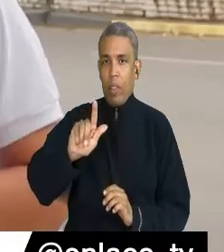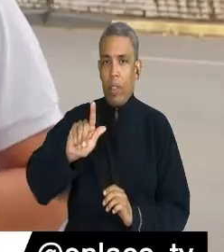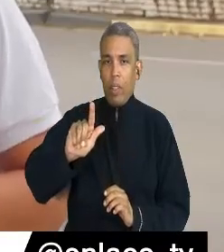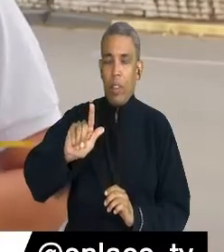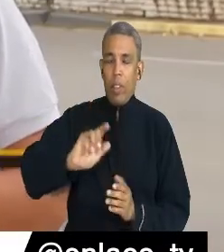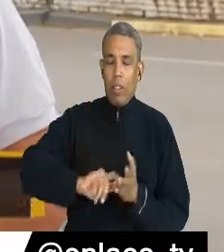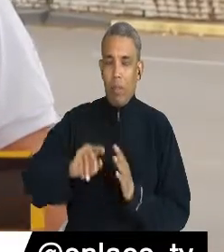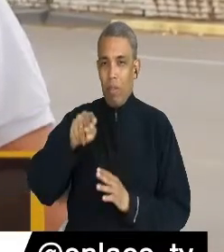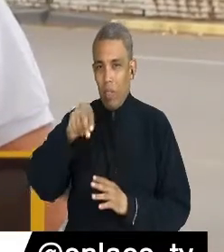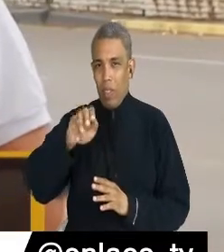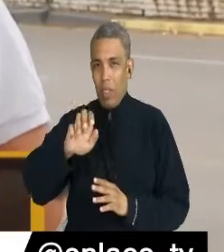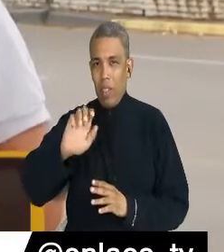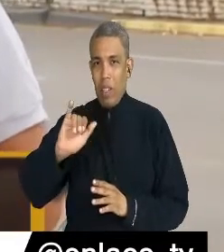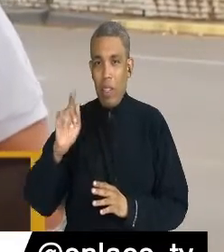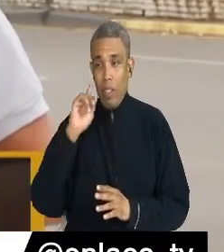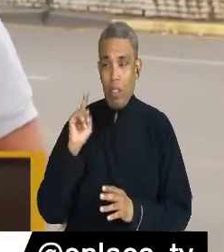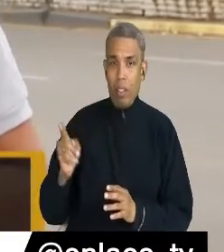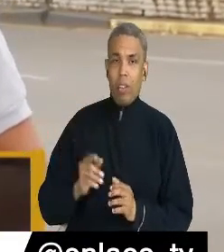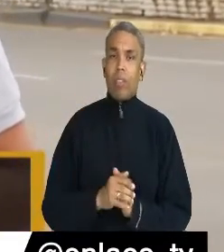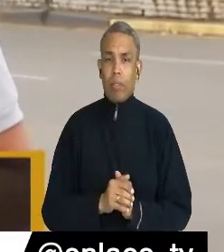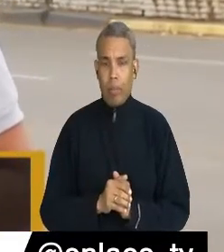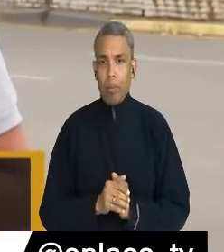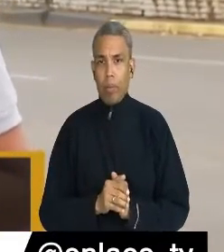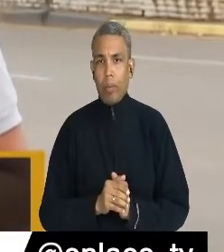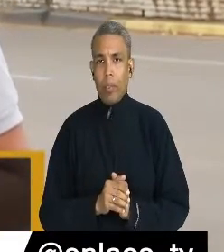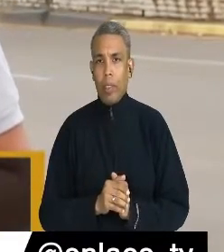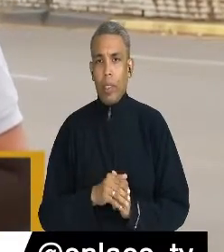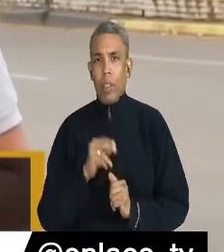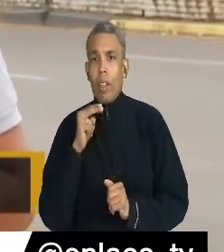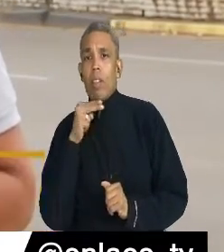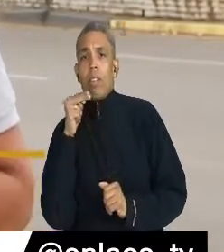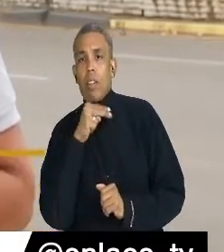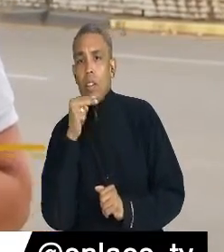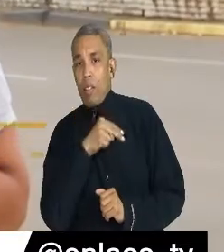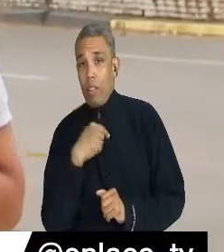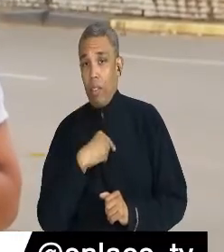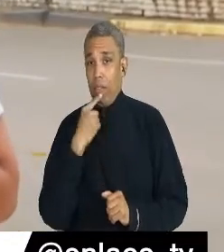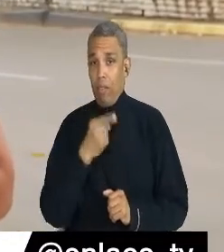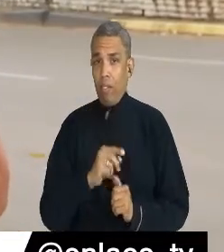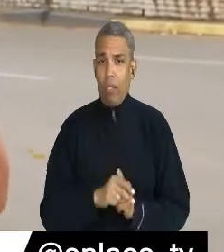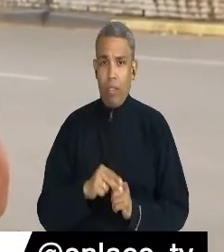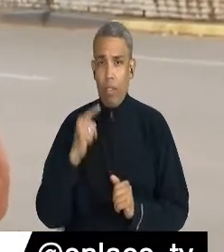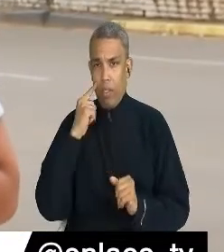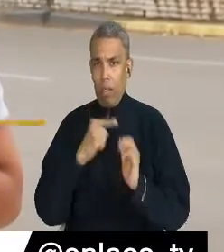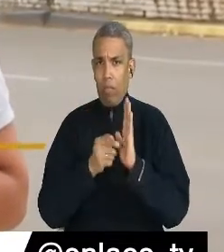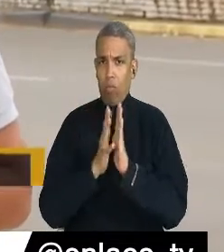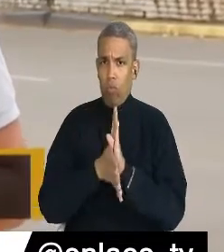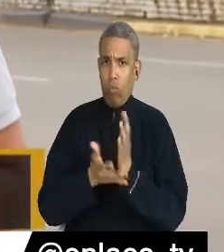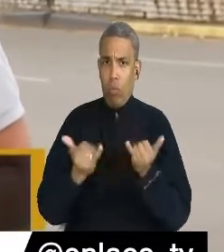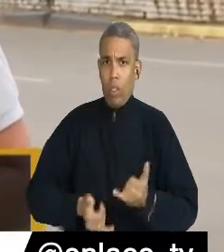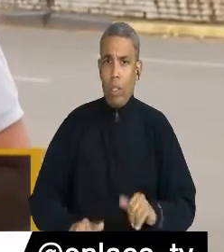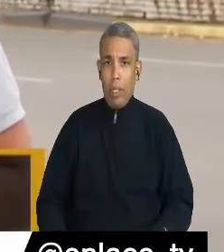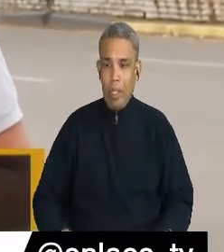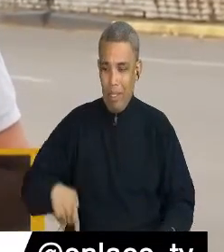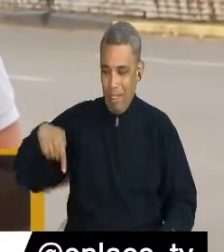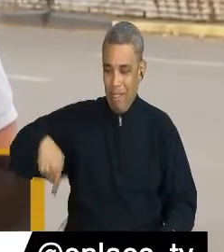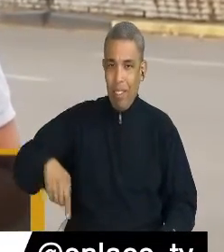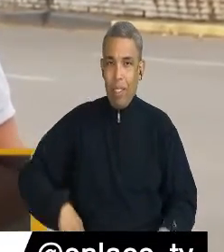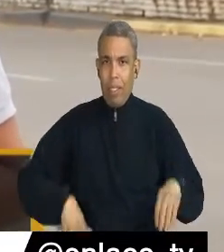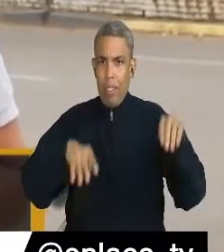aquí en la calle 52 con carrera 16 estará ubicada a la tarima donde estarán los invitados especiales 43